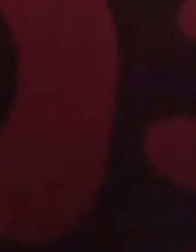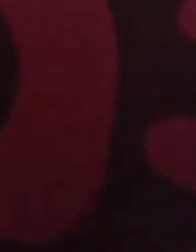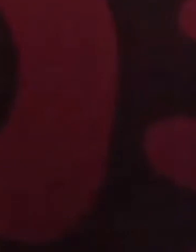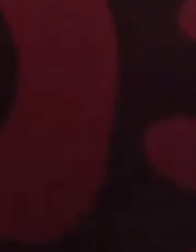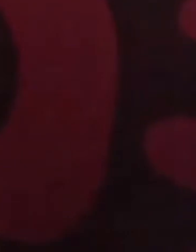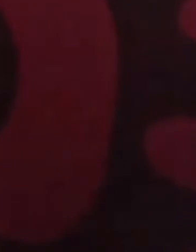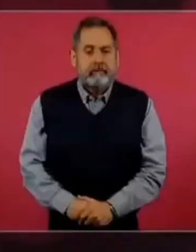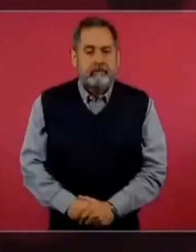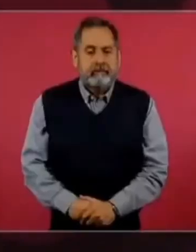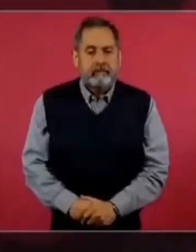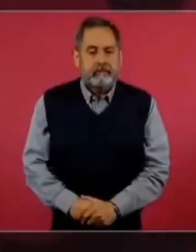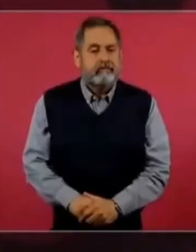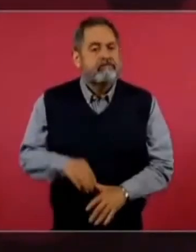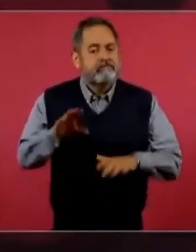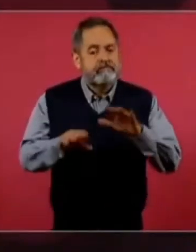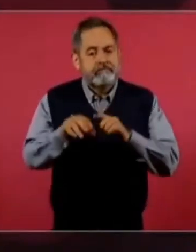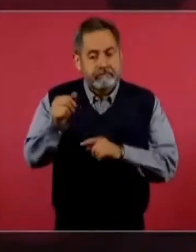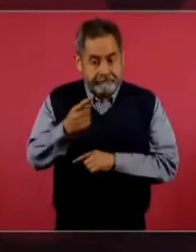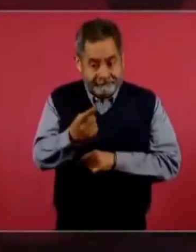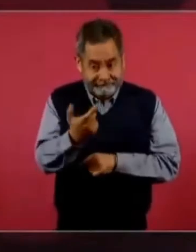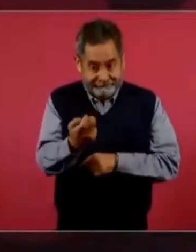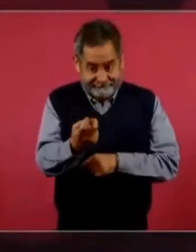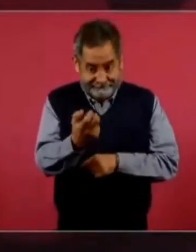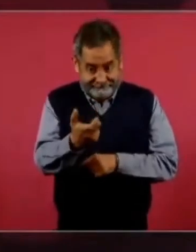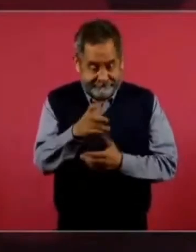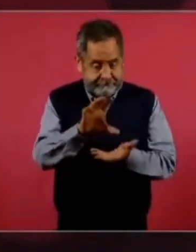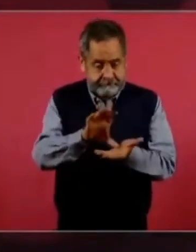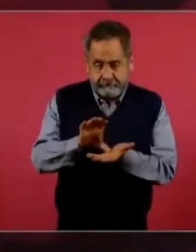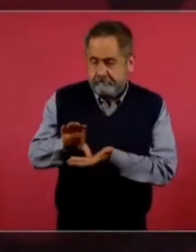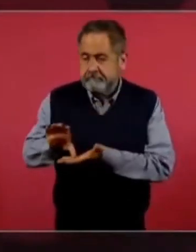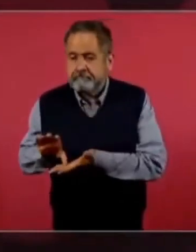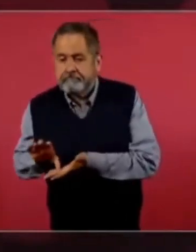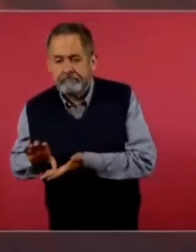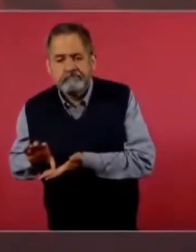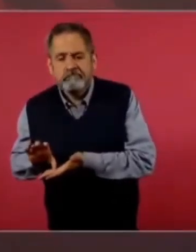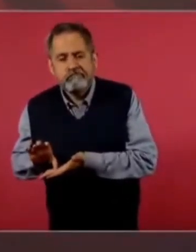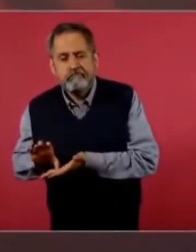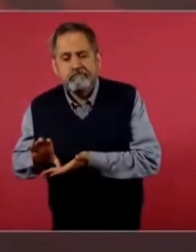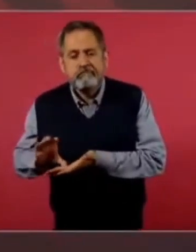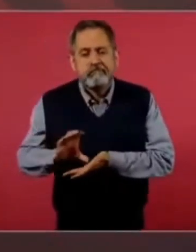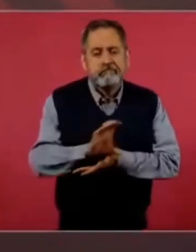dinero lo usaban para otras